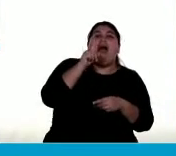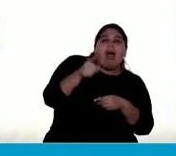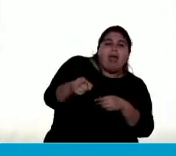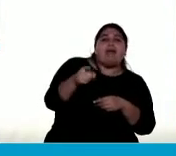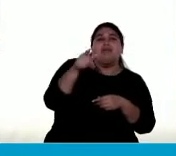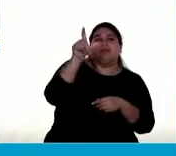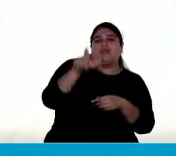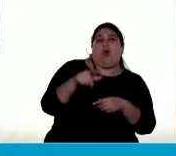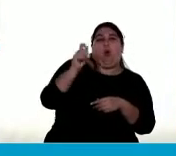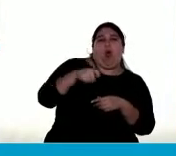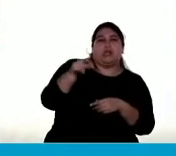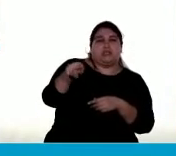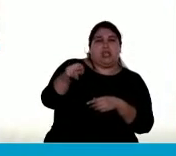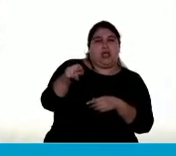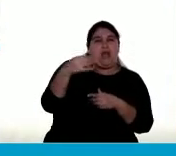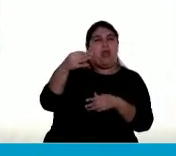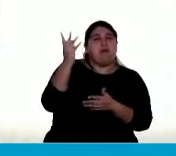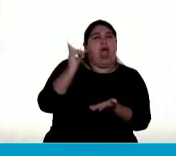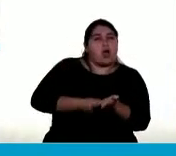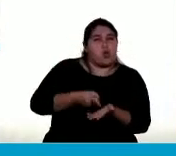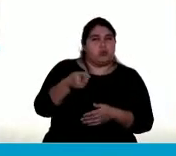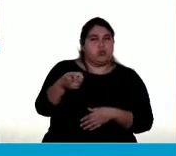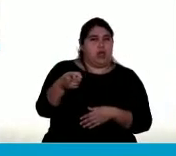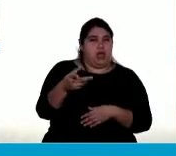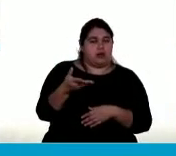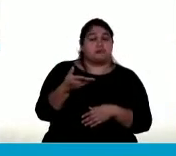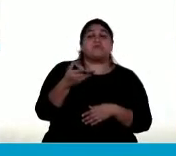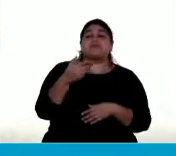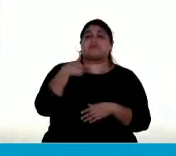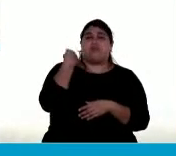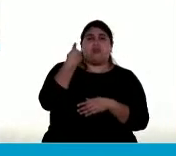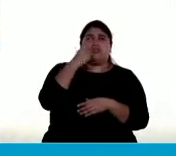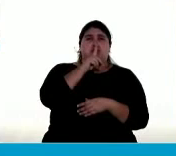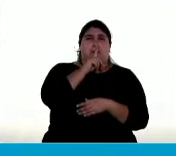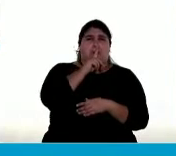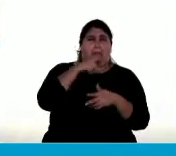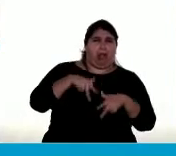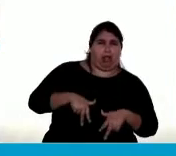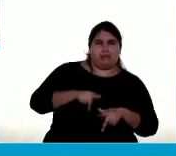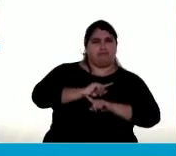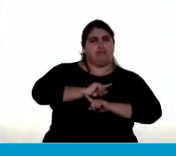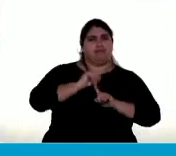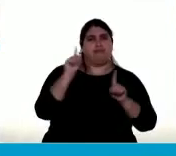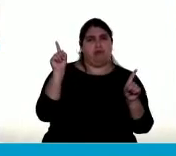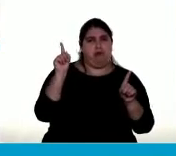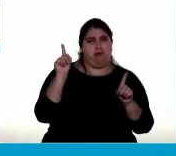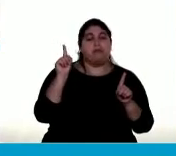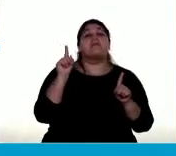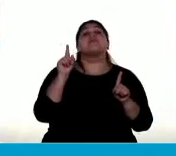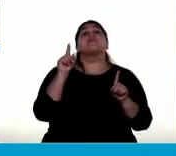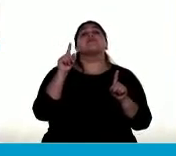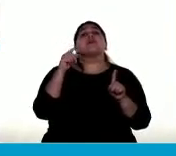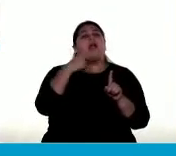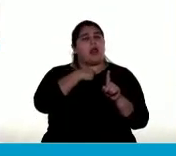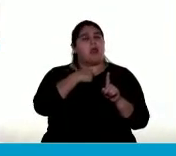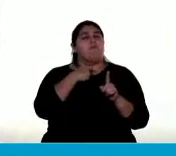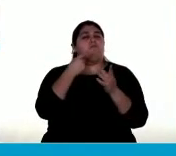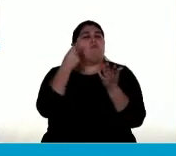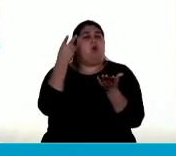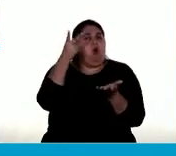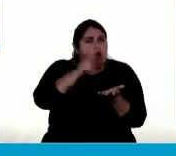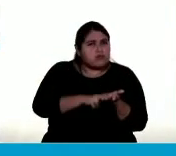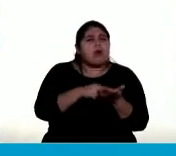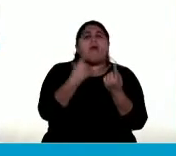mal. Por eso, señor presidente, nosotros no nos vamos a callar. Y también reiteramos y ratificamos